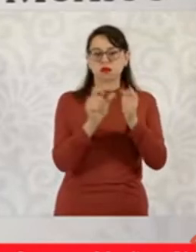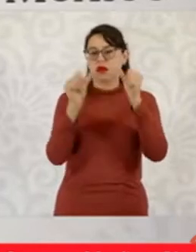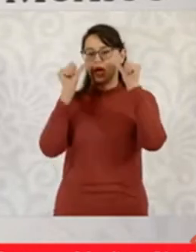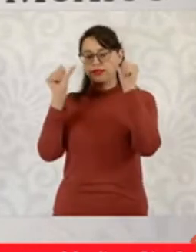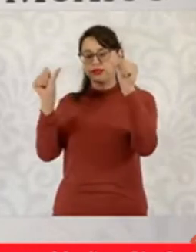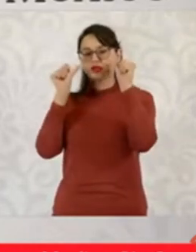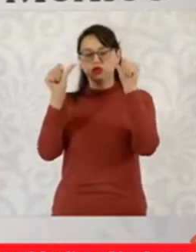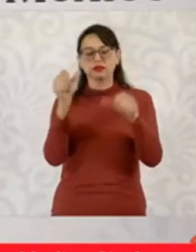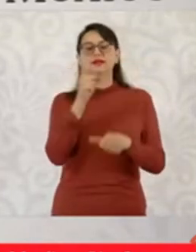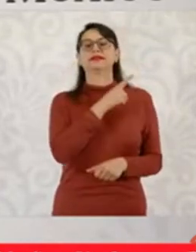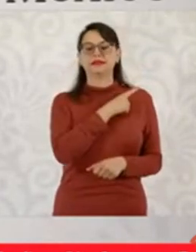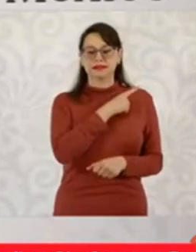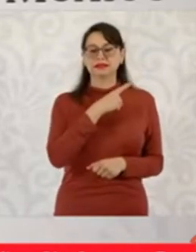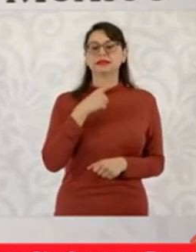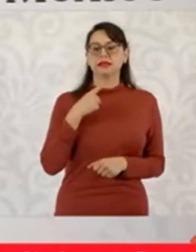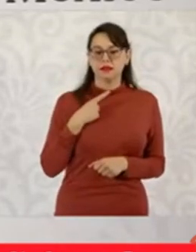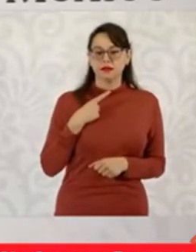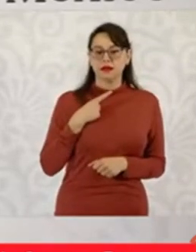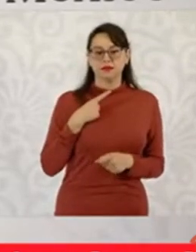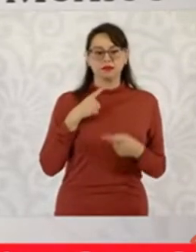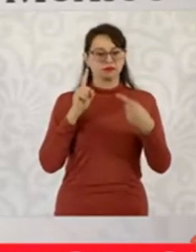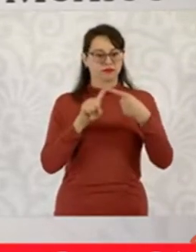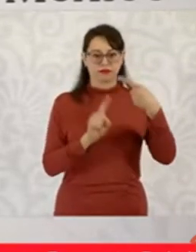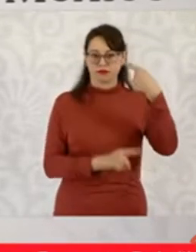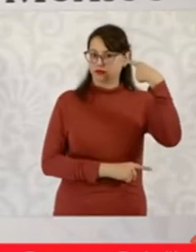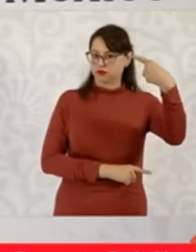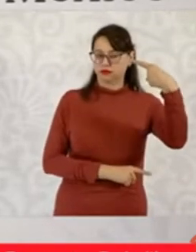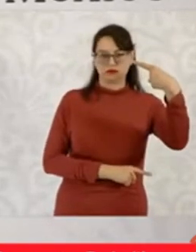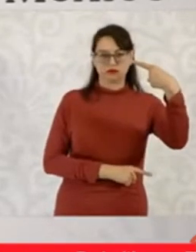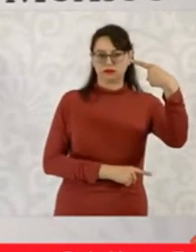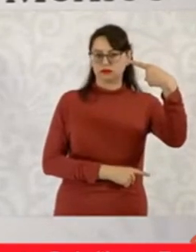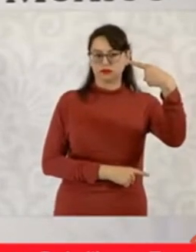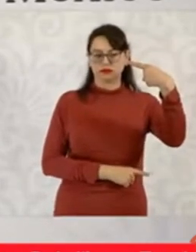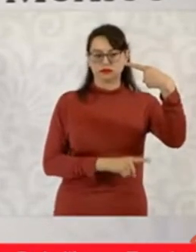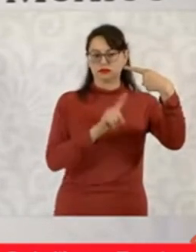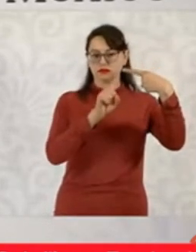personas desaparecidas. Ese es un tema